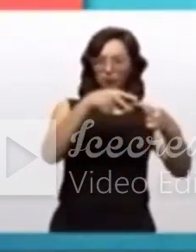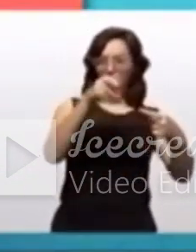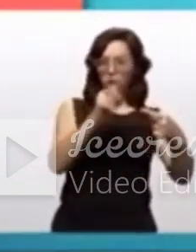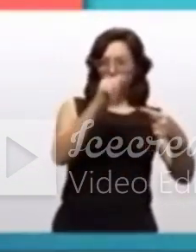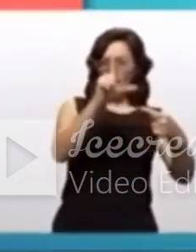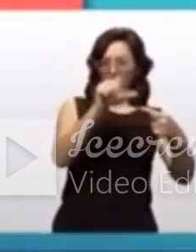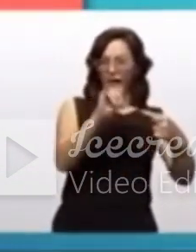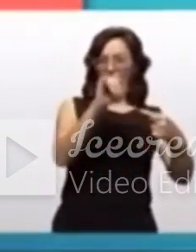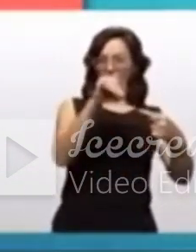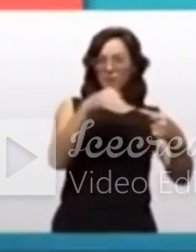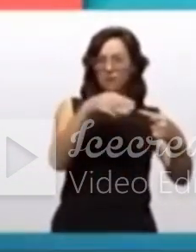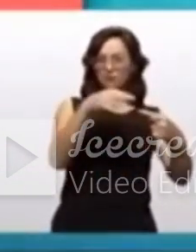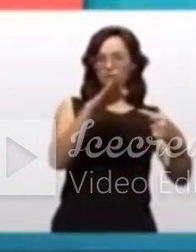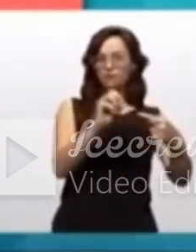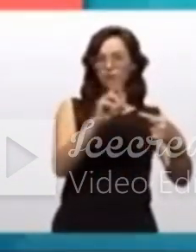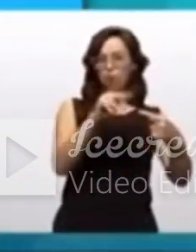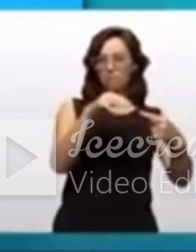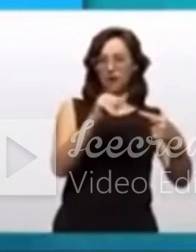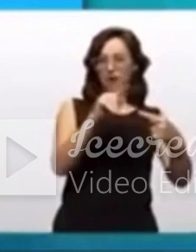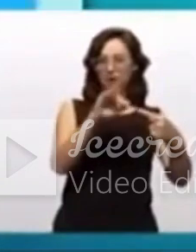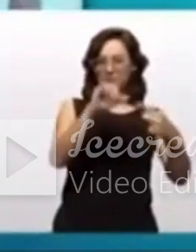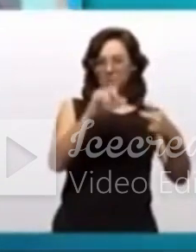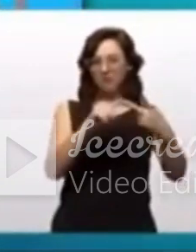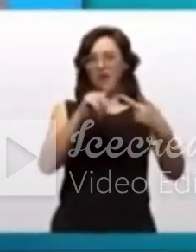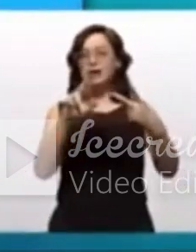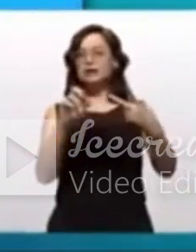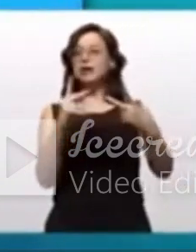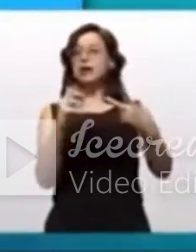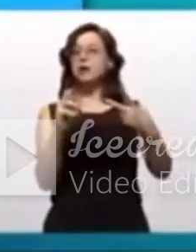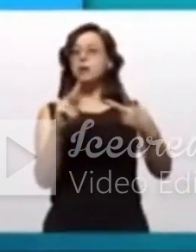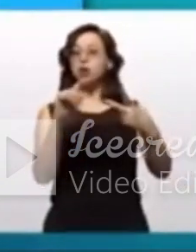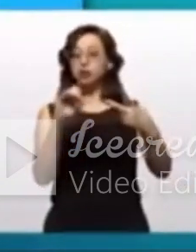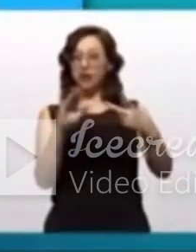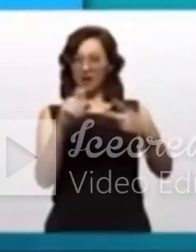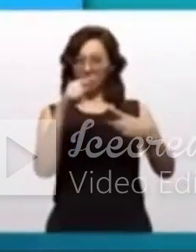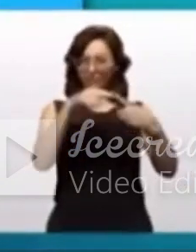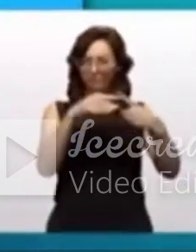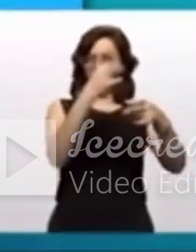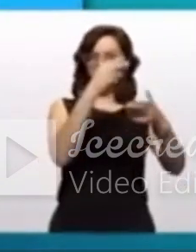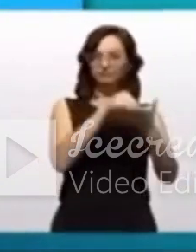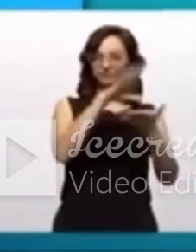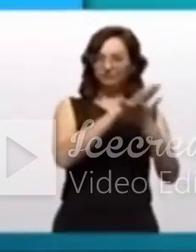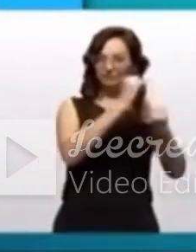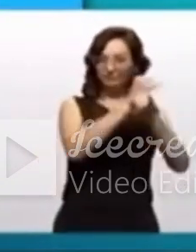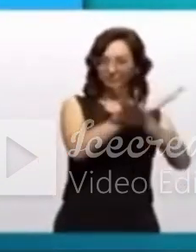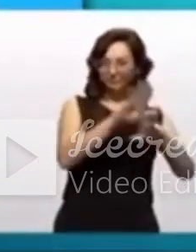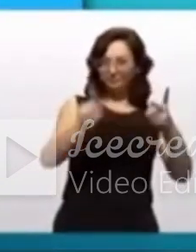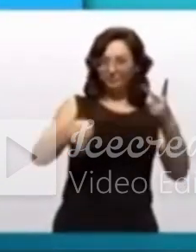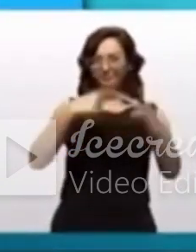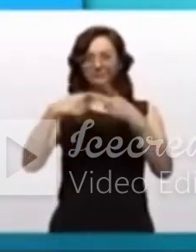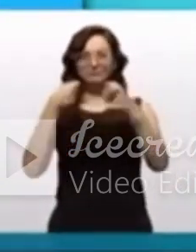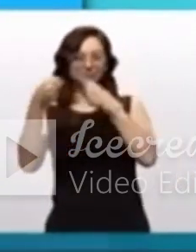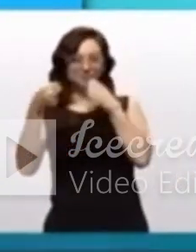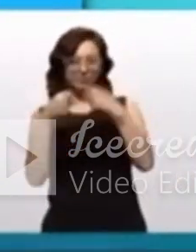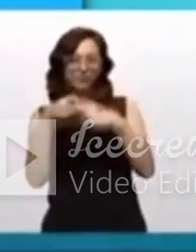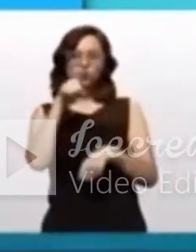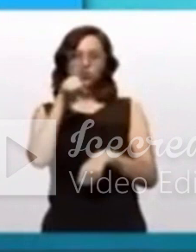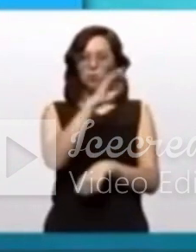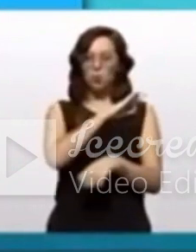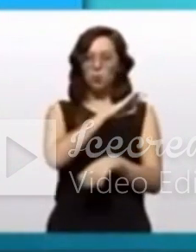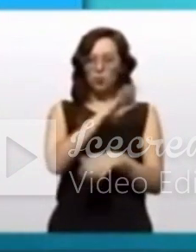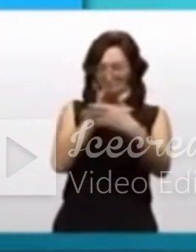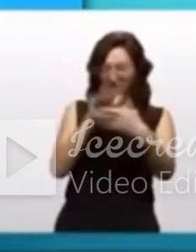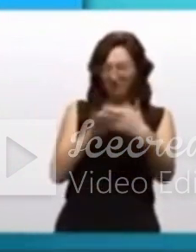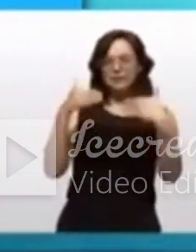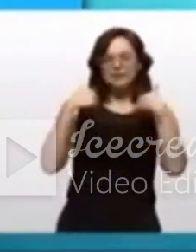el reportaje. Estos dos géneros se caracterizan por contener la mayor cantidad de información que ayude al lector a entender qué y cómo ocurrió un